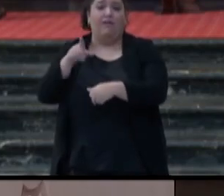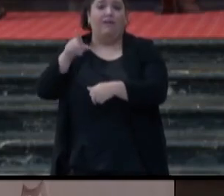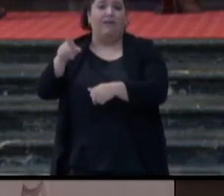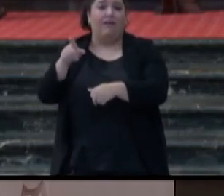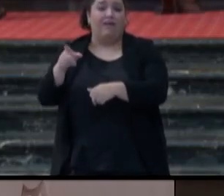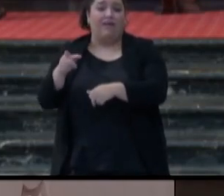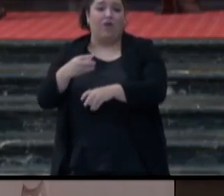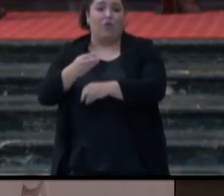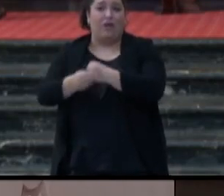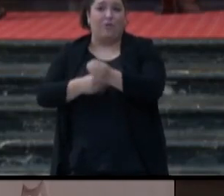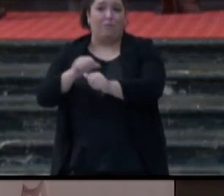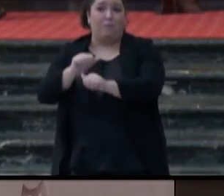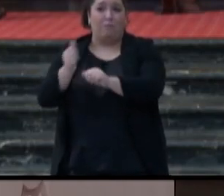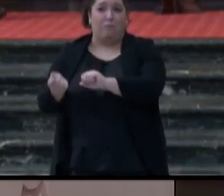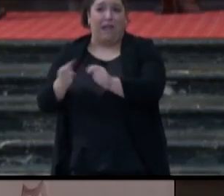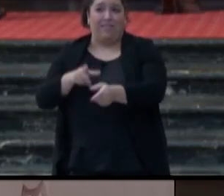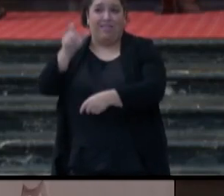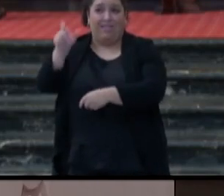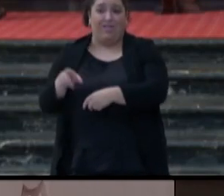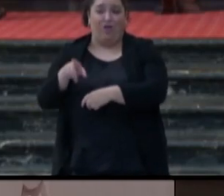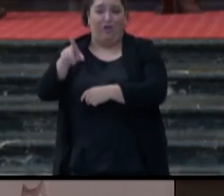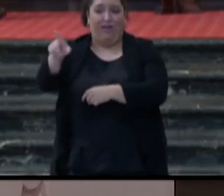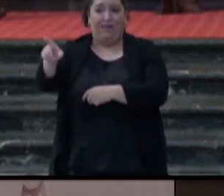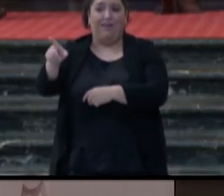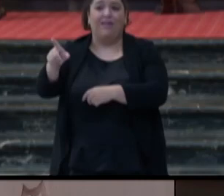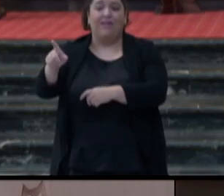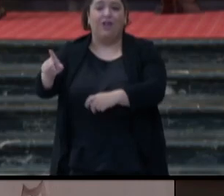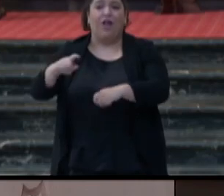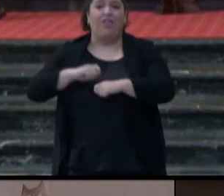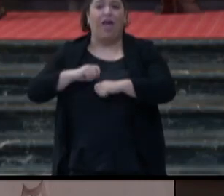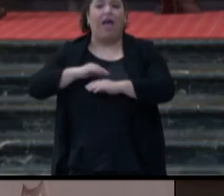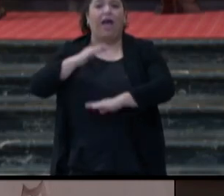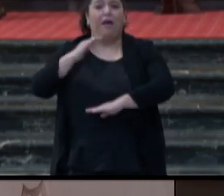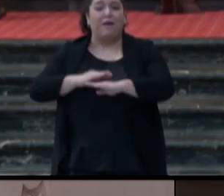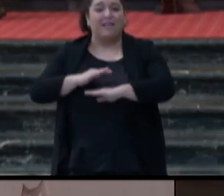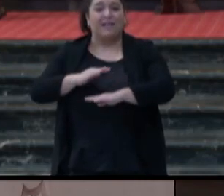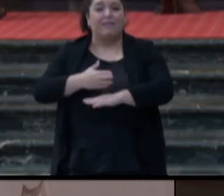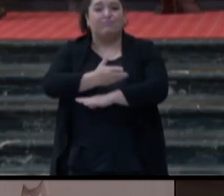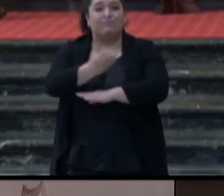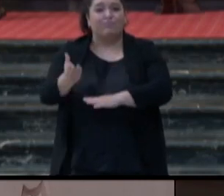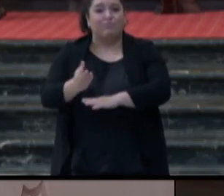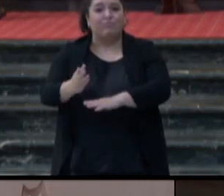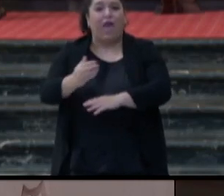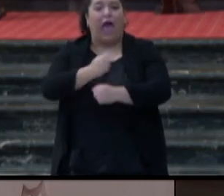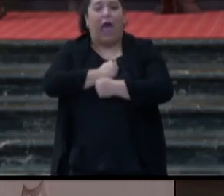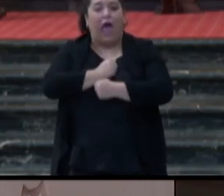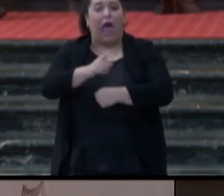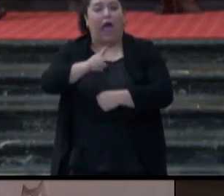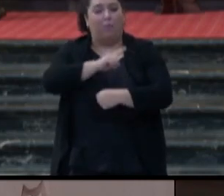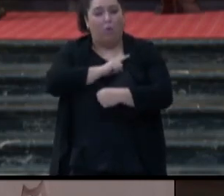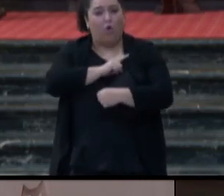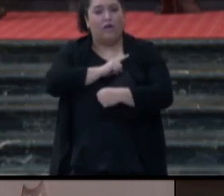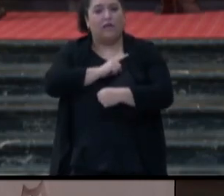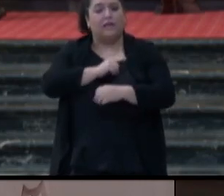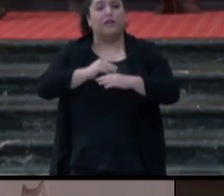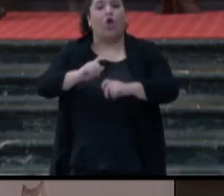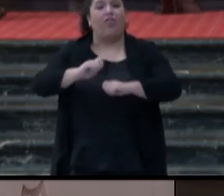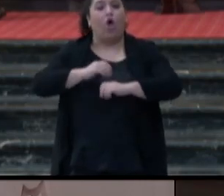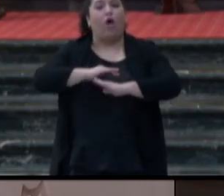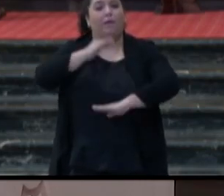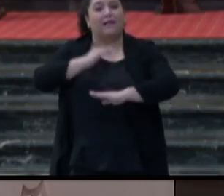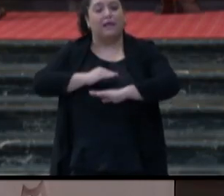parecidos a él nos ha hecho capaces de ser amados y capaces de